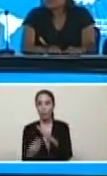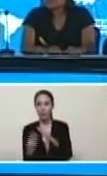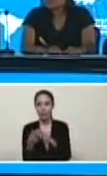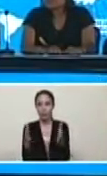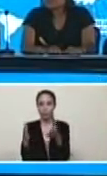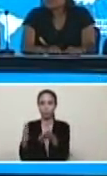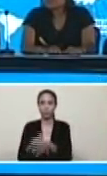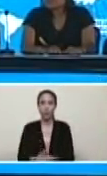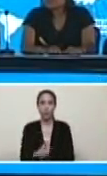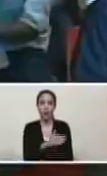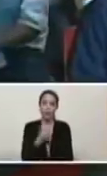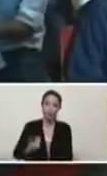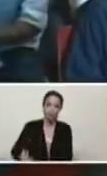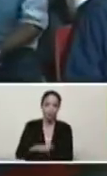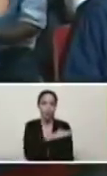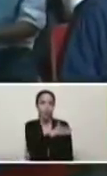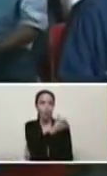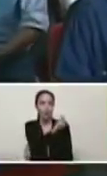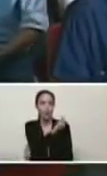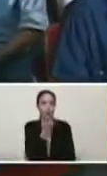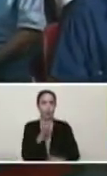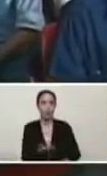su presidente y directiva.